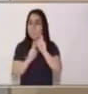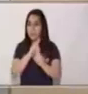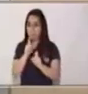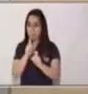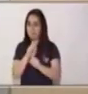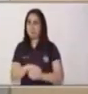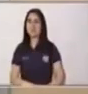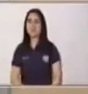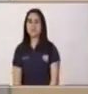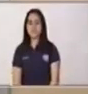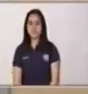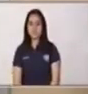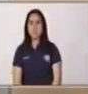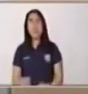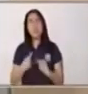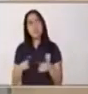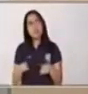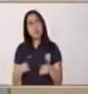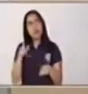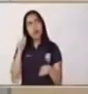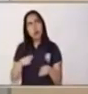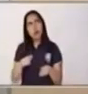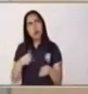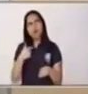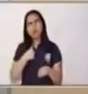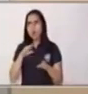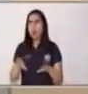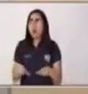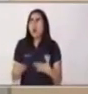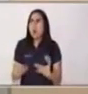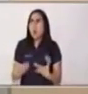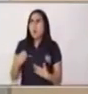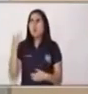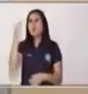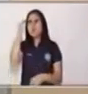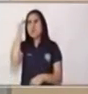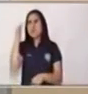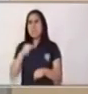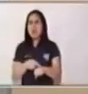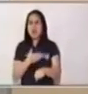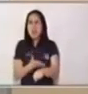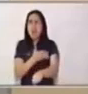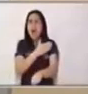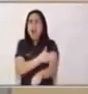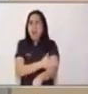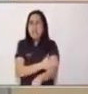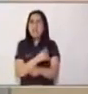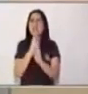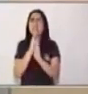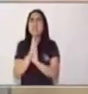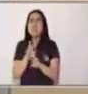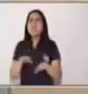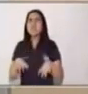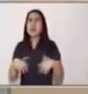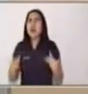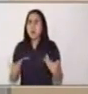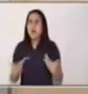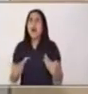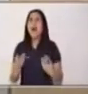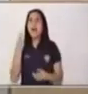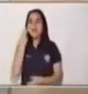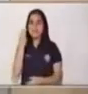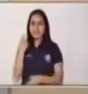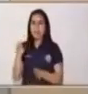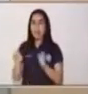tú eres el que vas a formular esas preguntas, te ayudas a tener estos ejemplos para tratar